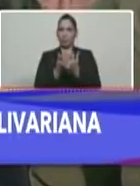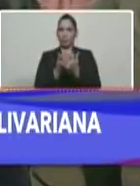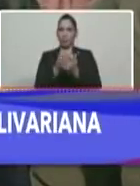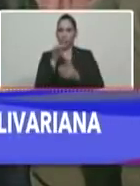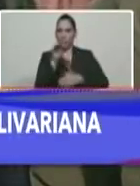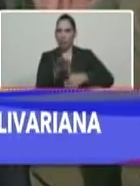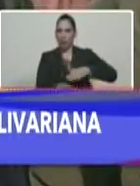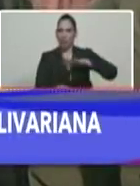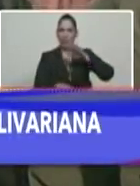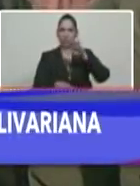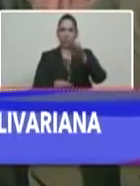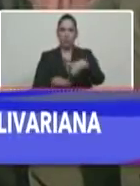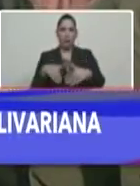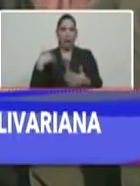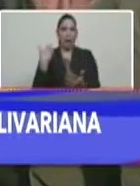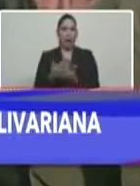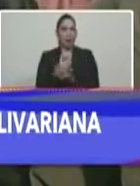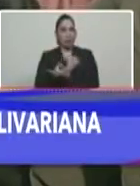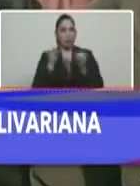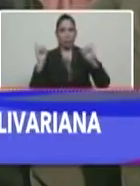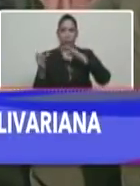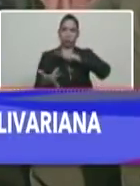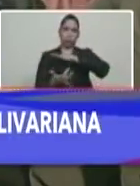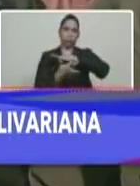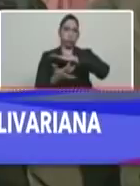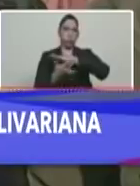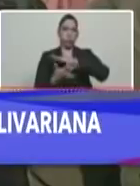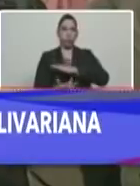Avanzar hacia la independencia tecnológica,